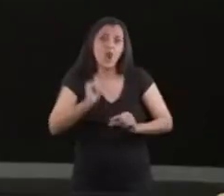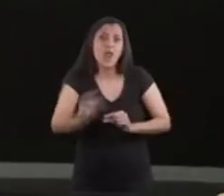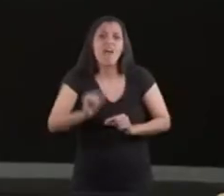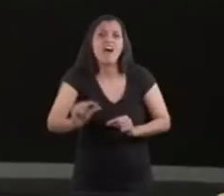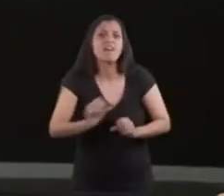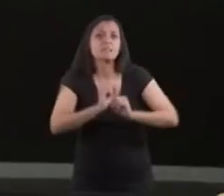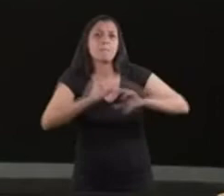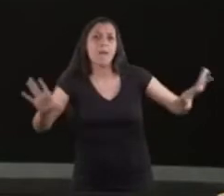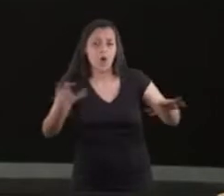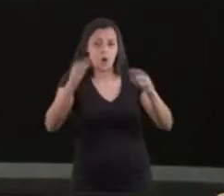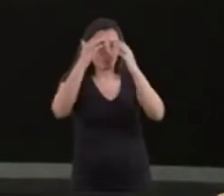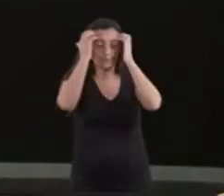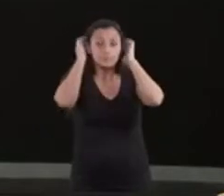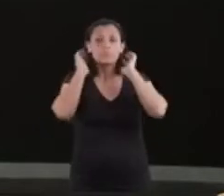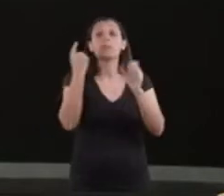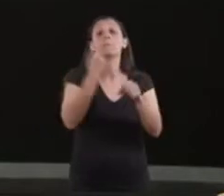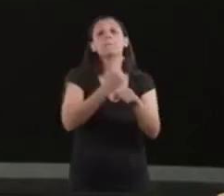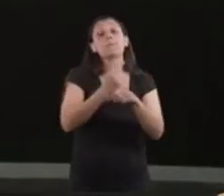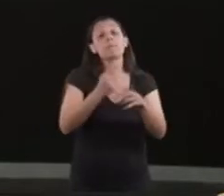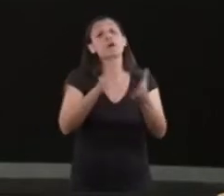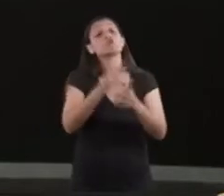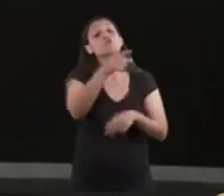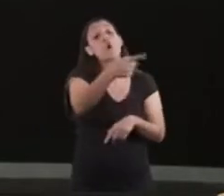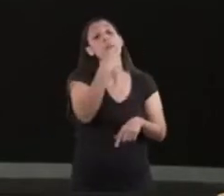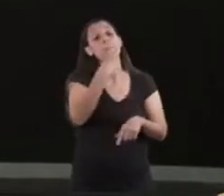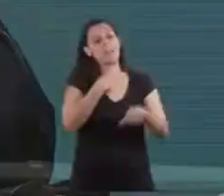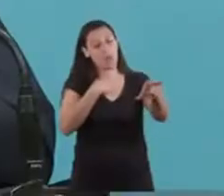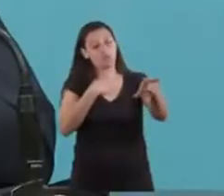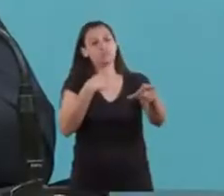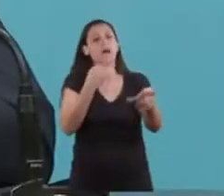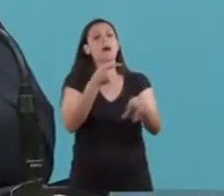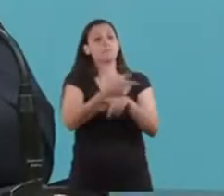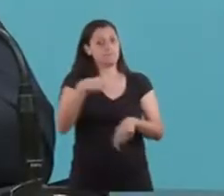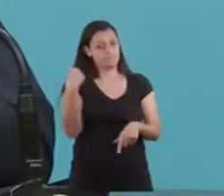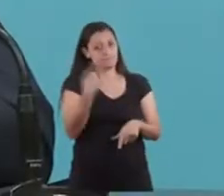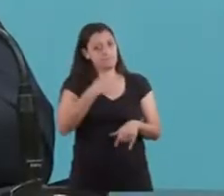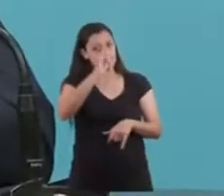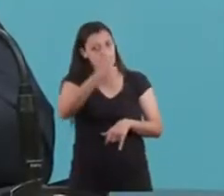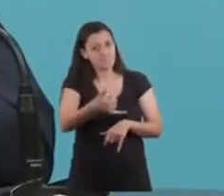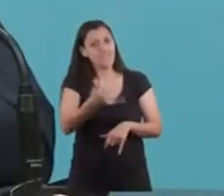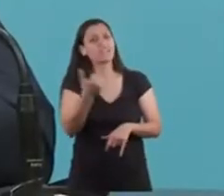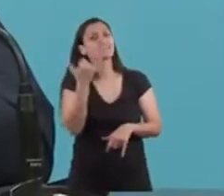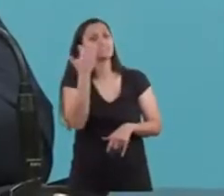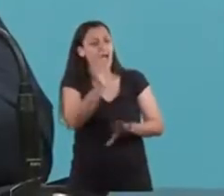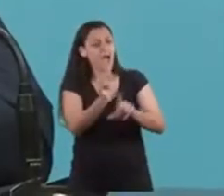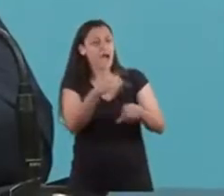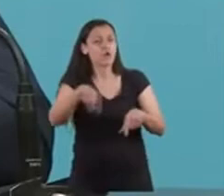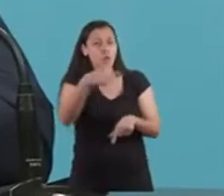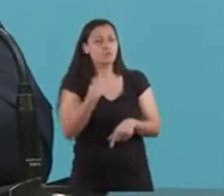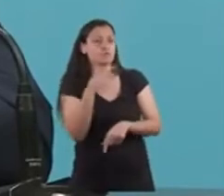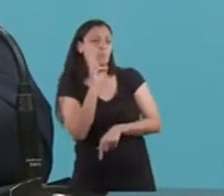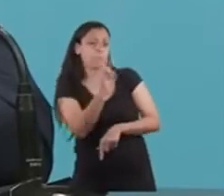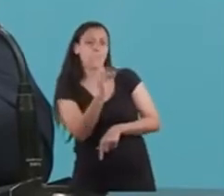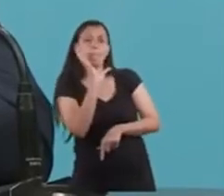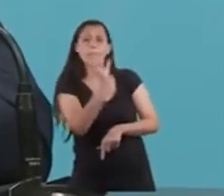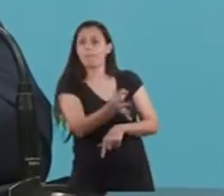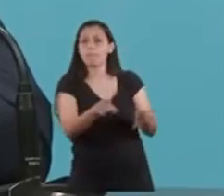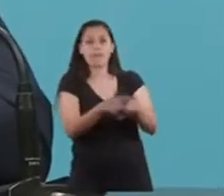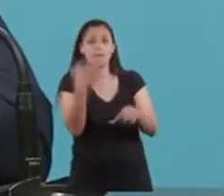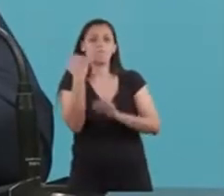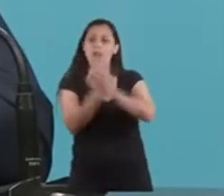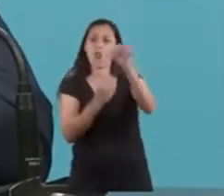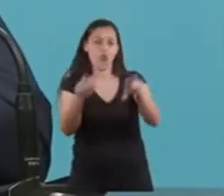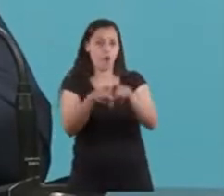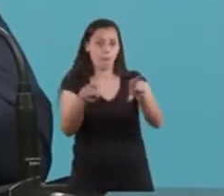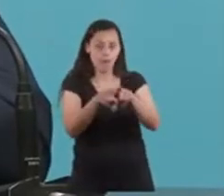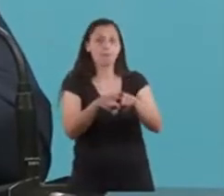bueno en primer lugar con respecto a lo que plantea si nosotros hemos advertido como he comentado anteriormente por